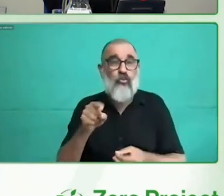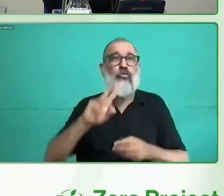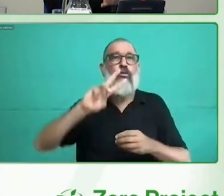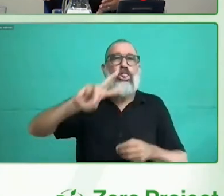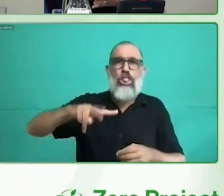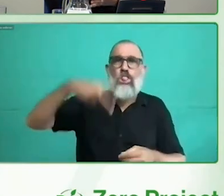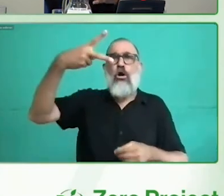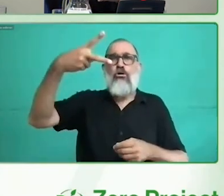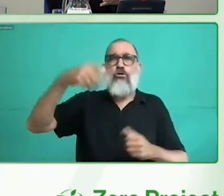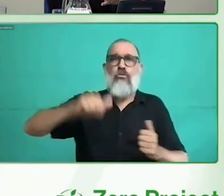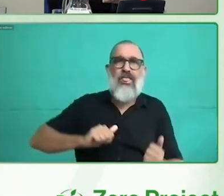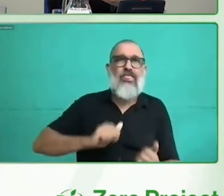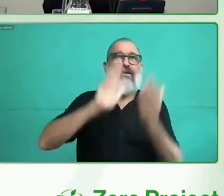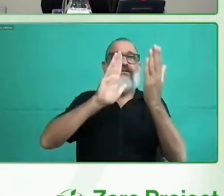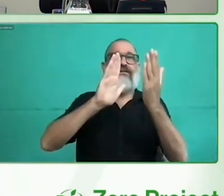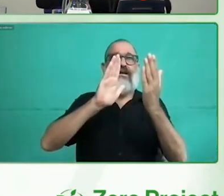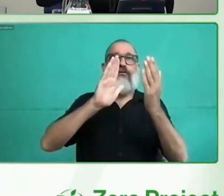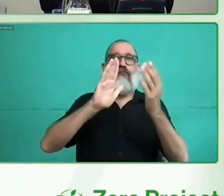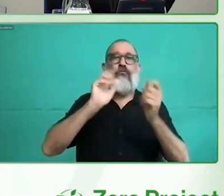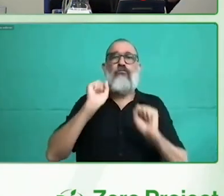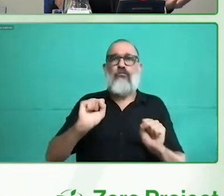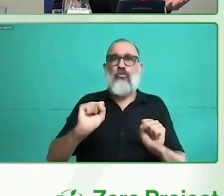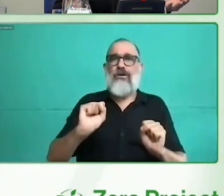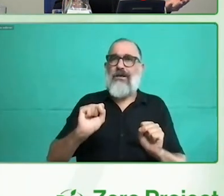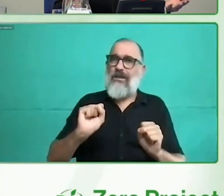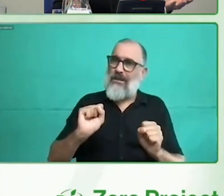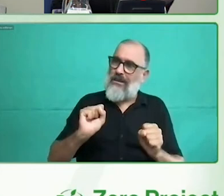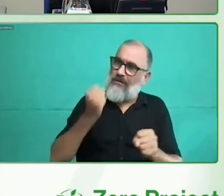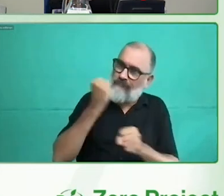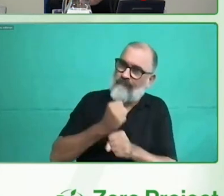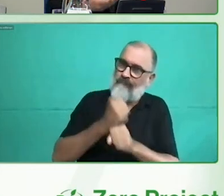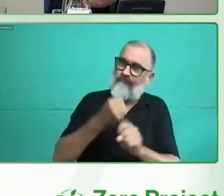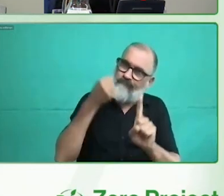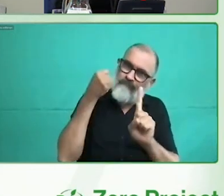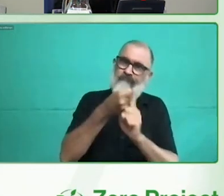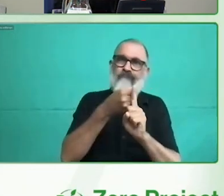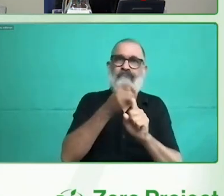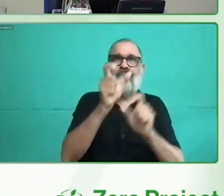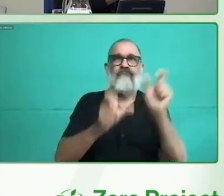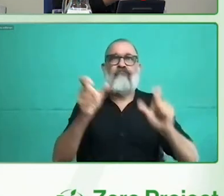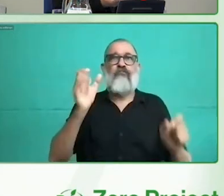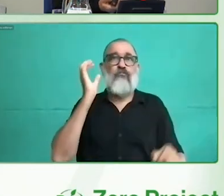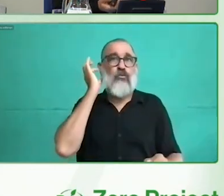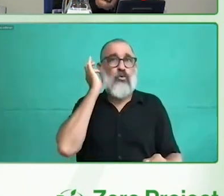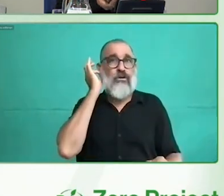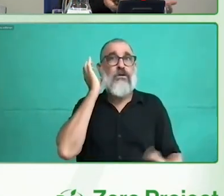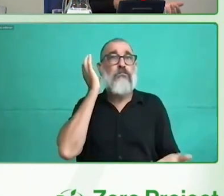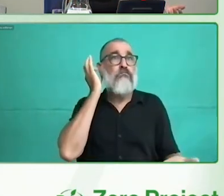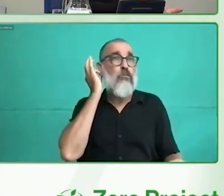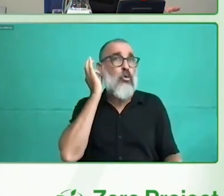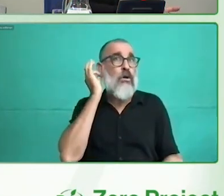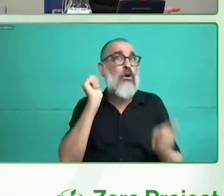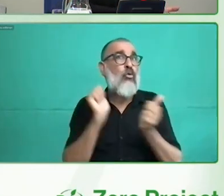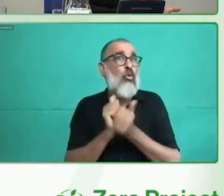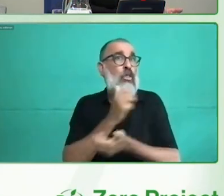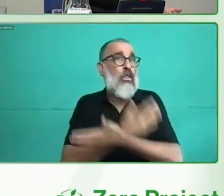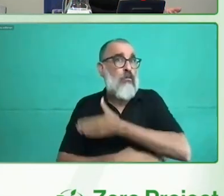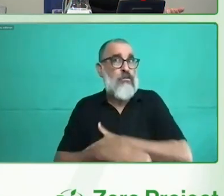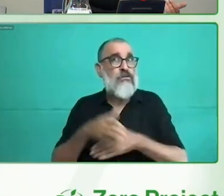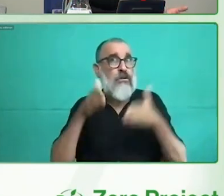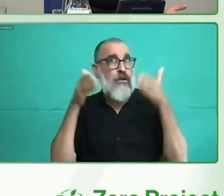Code es una iniciativa de la UIT y America's Girls Can Code es el proyecto dentro de nuestra región